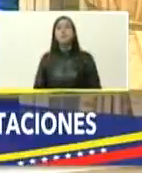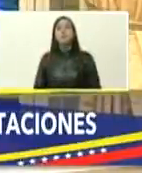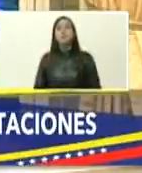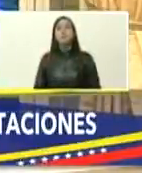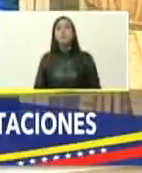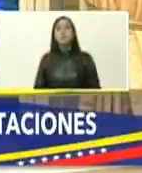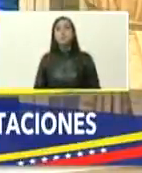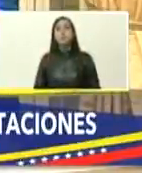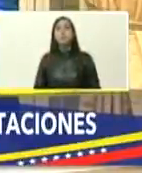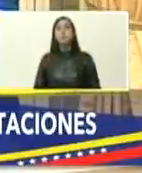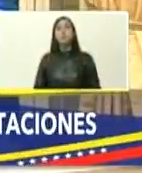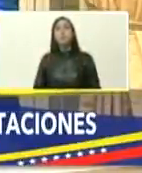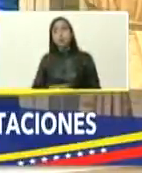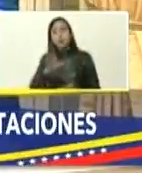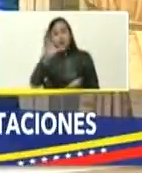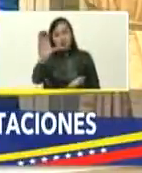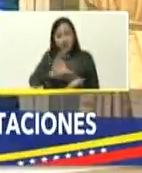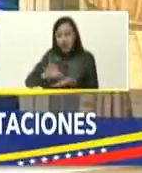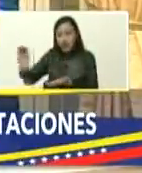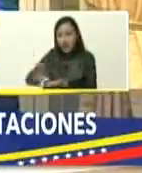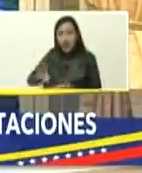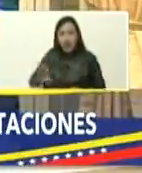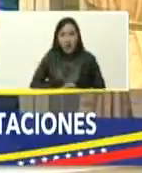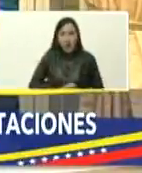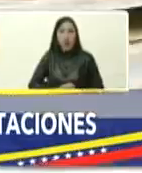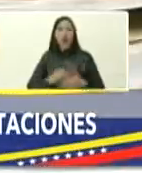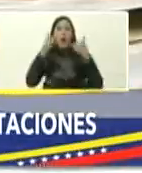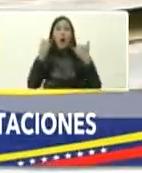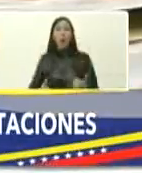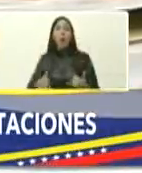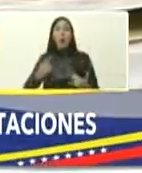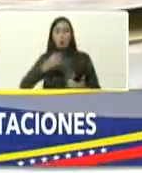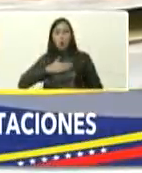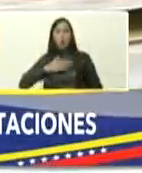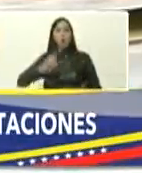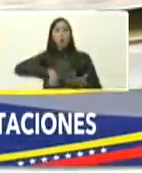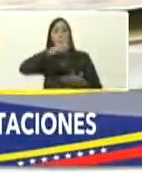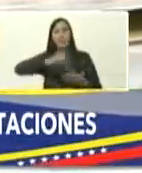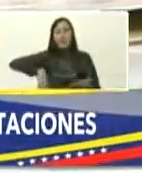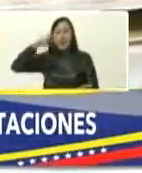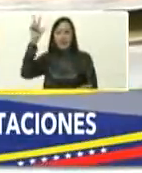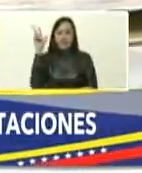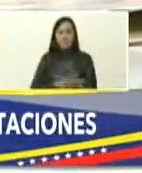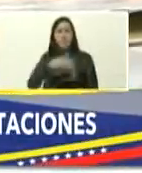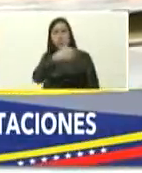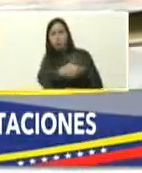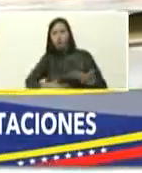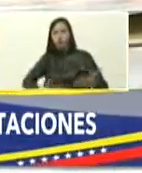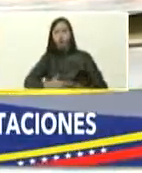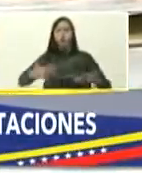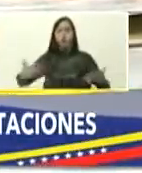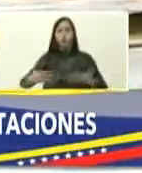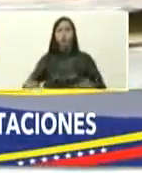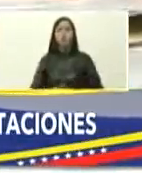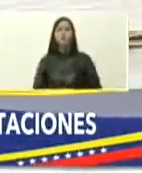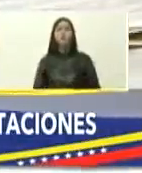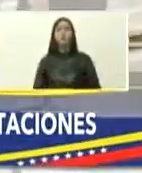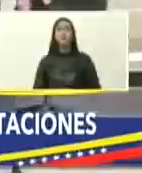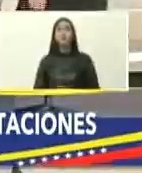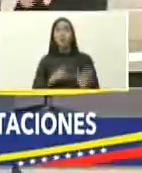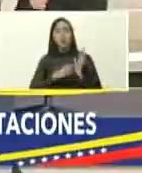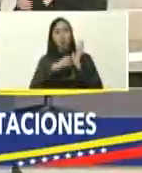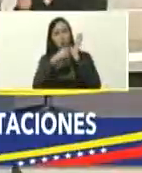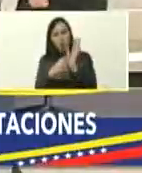las nuevas fuentes de ingresos. Así que procedo a firmar y a aprobar el decreto para